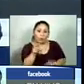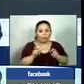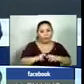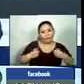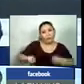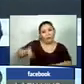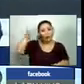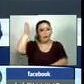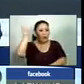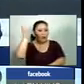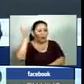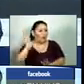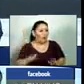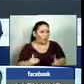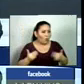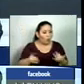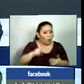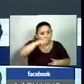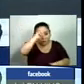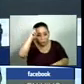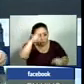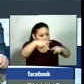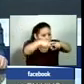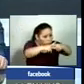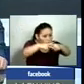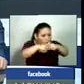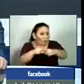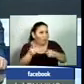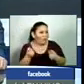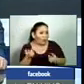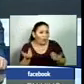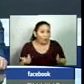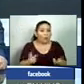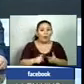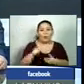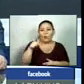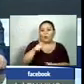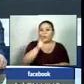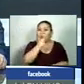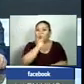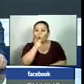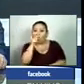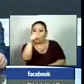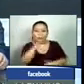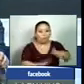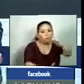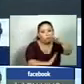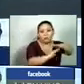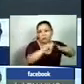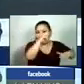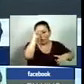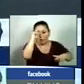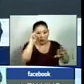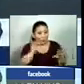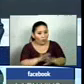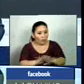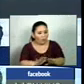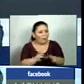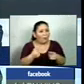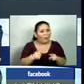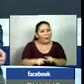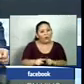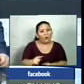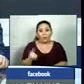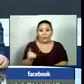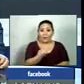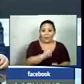esos trabajos porque también han entrado en medio de una controversia porque se decía que por el momento se encuentran paralizados lo que desde ahí se está haciendo. Pero, ¿qué